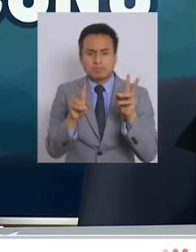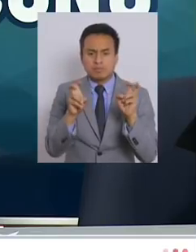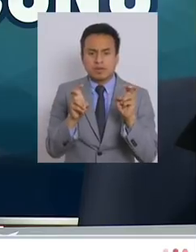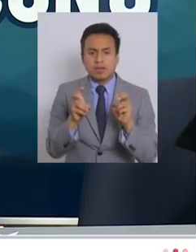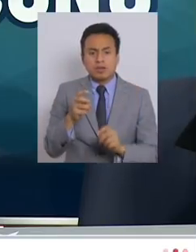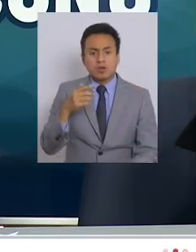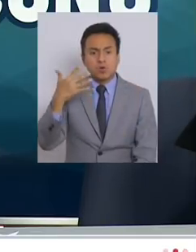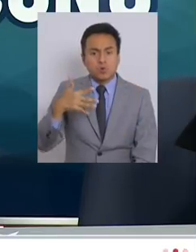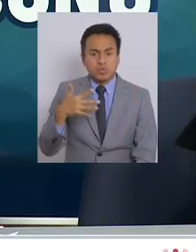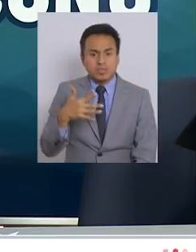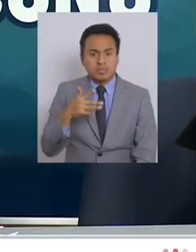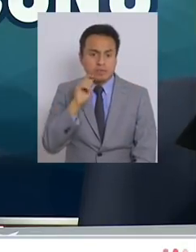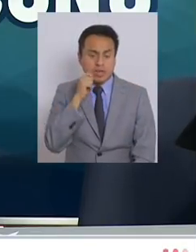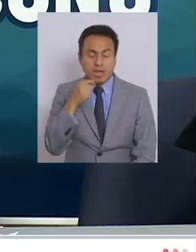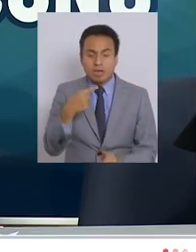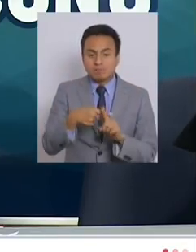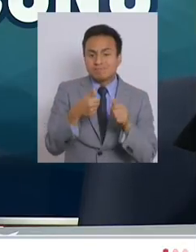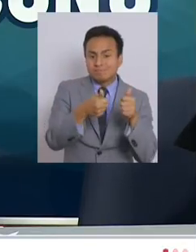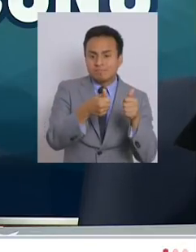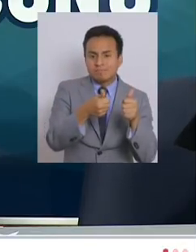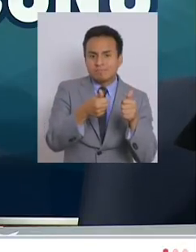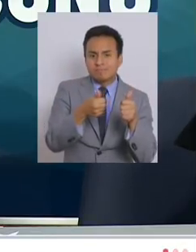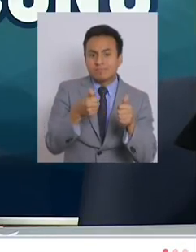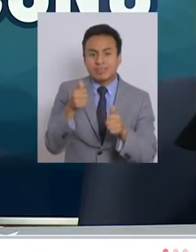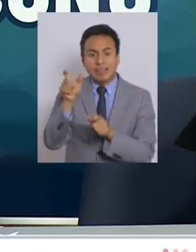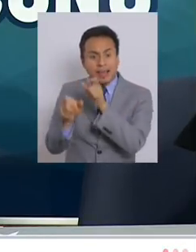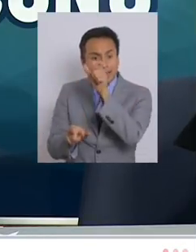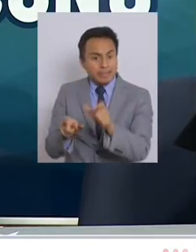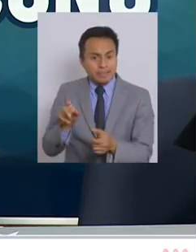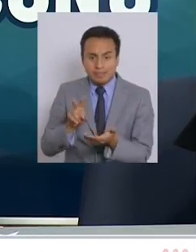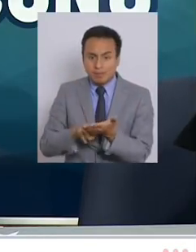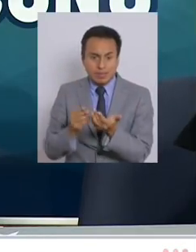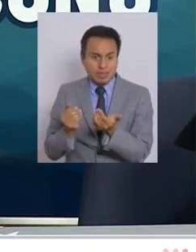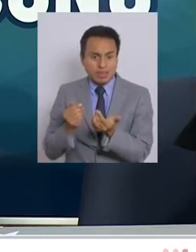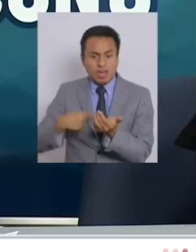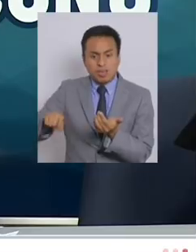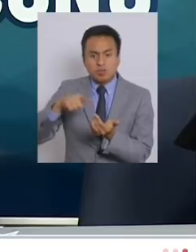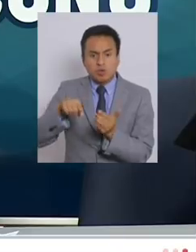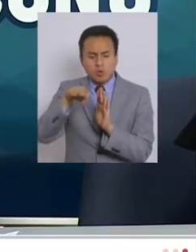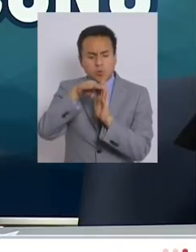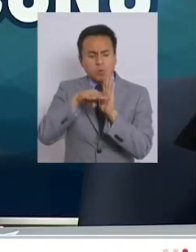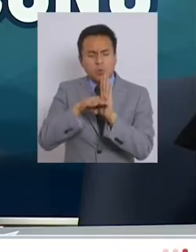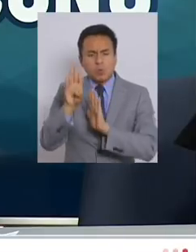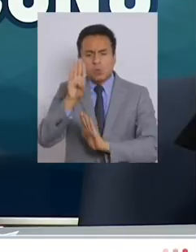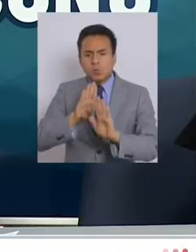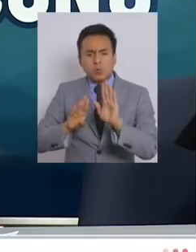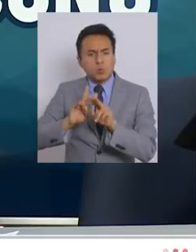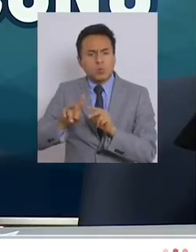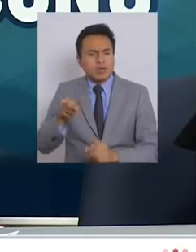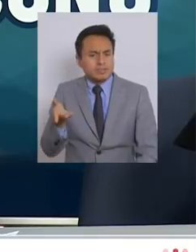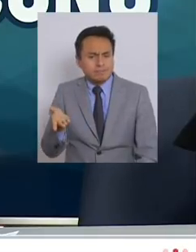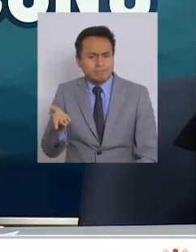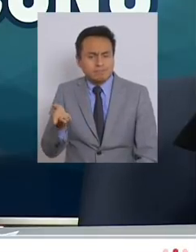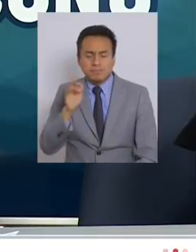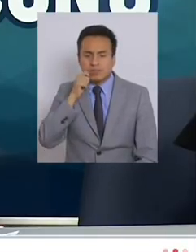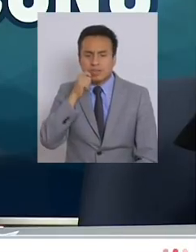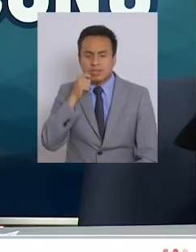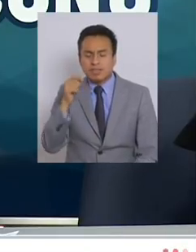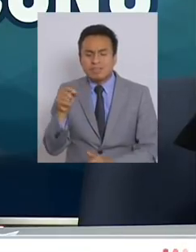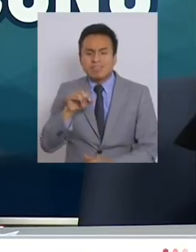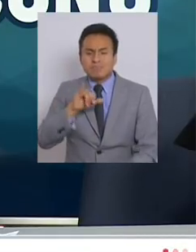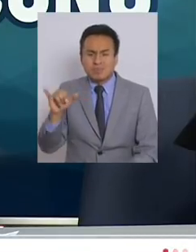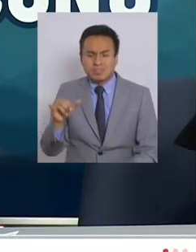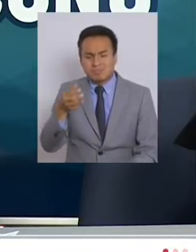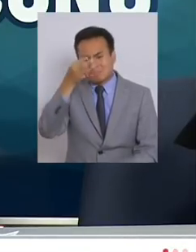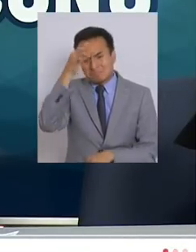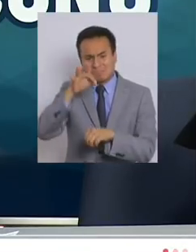útil y es efectivo si la gente realmente no toma todas las medidas de precaución para no llegar a